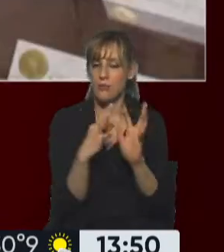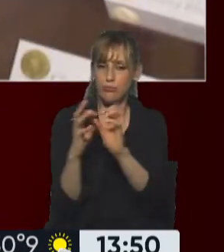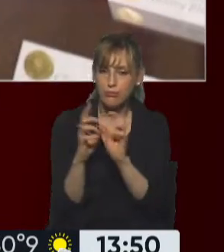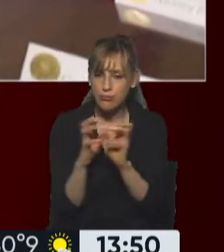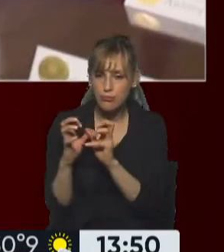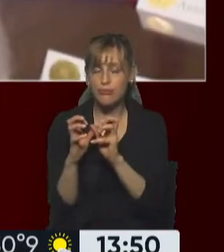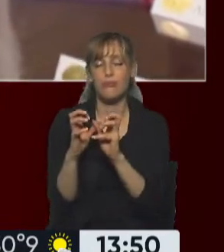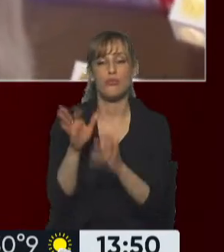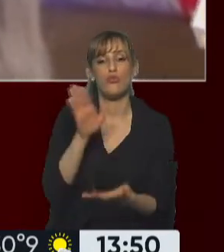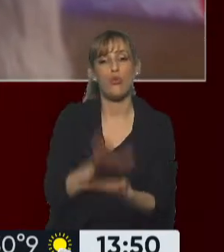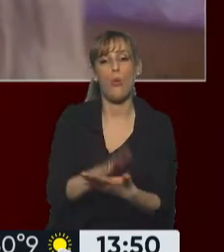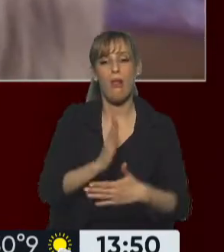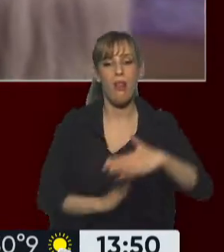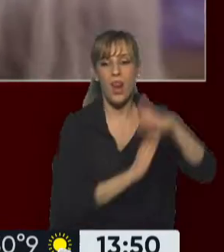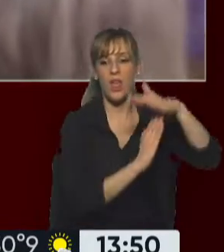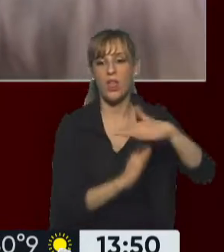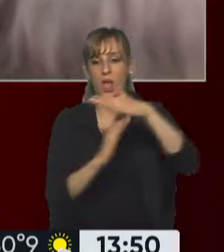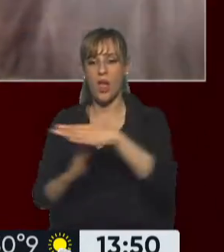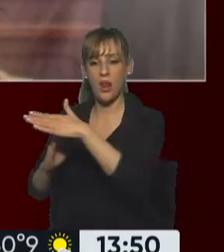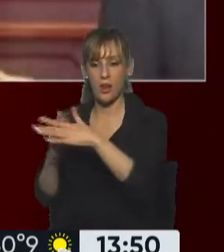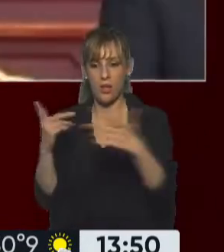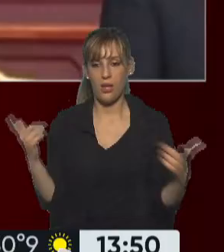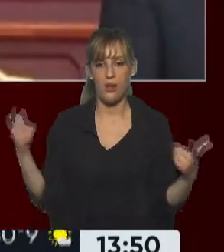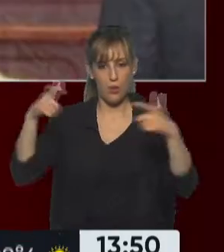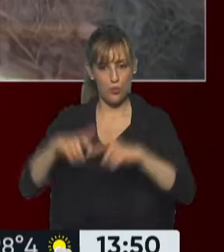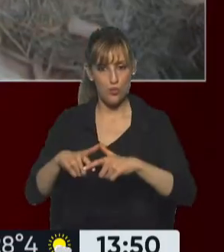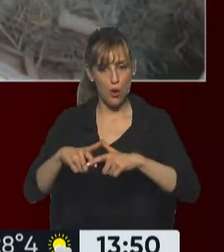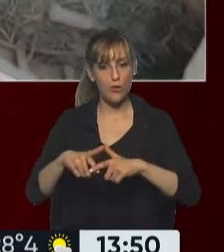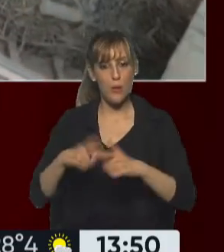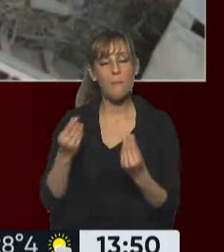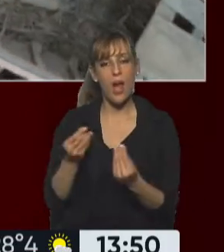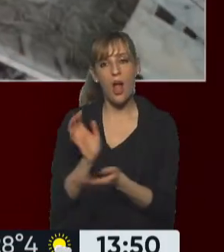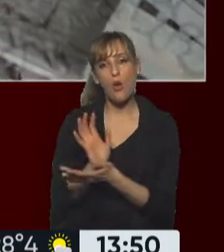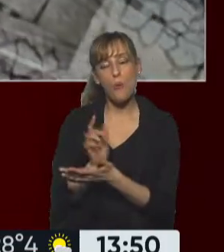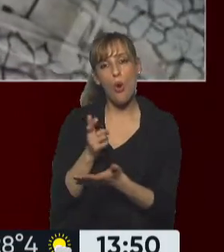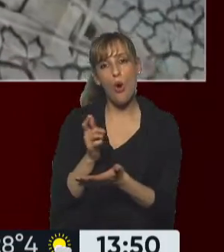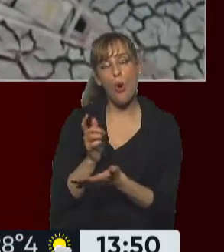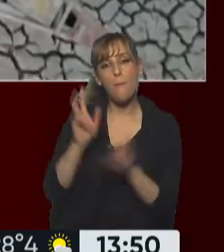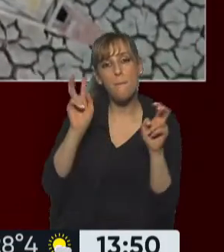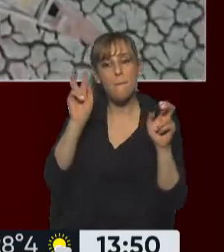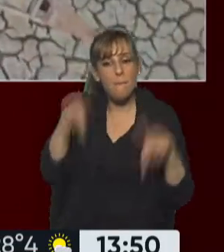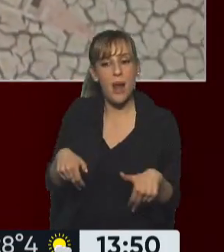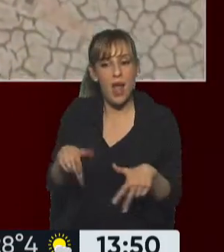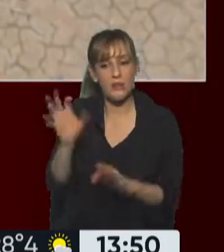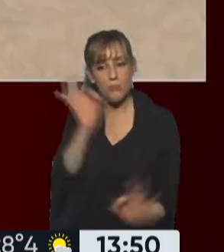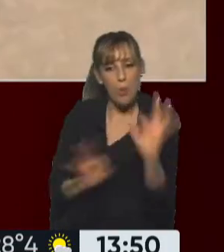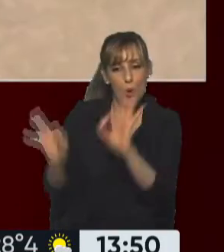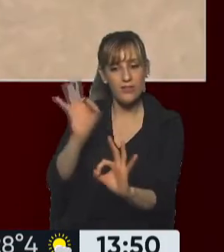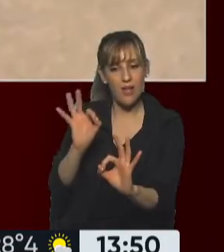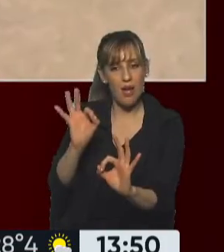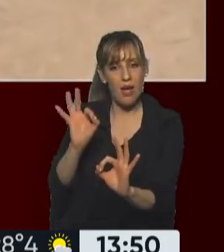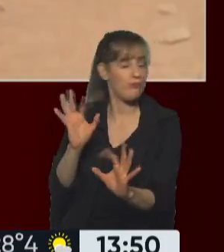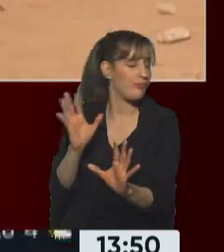líderes mundiales a comprometerse a seguir determinado camino, ¿no? Digamos, la Unión Europea tiene políticas para